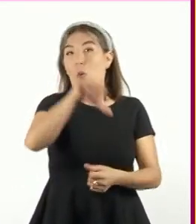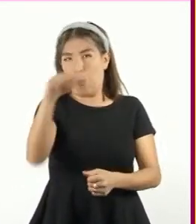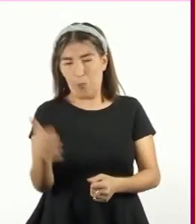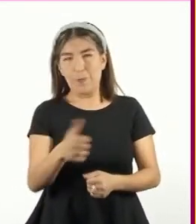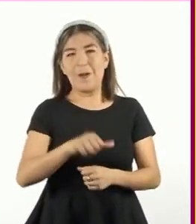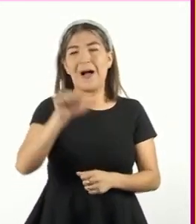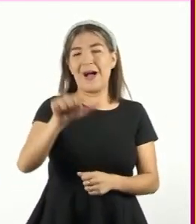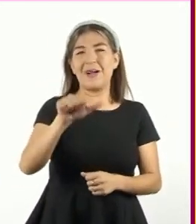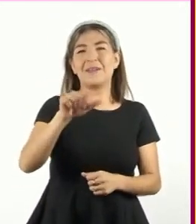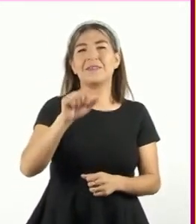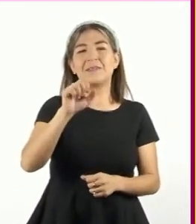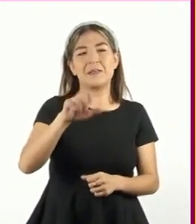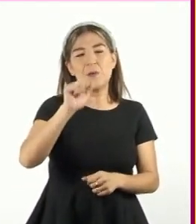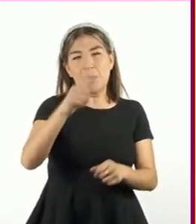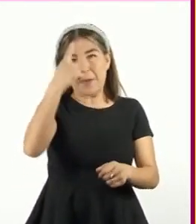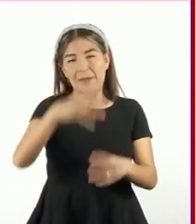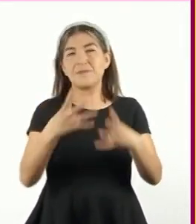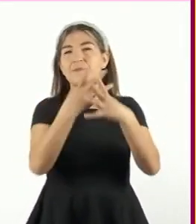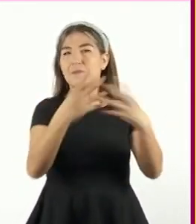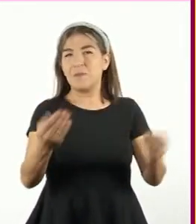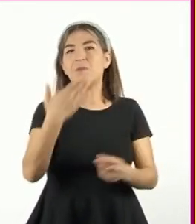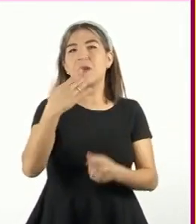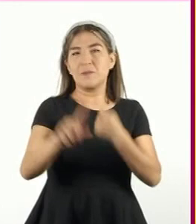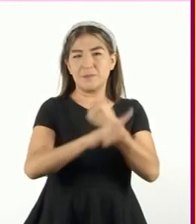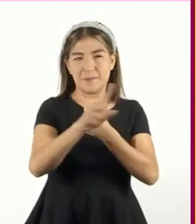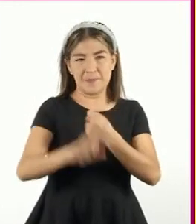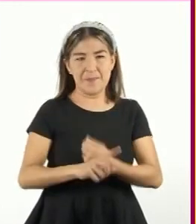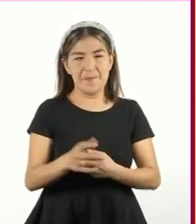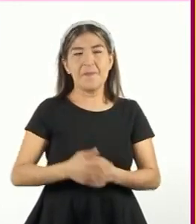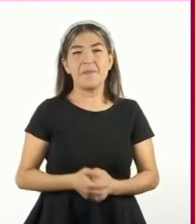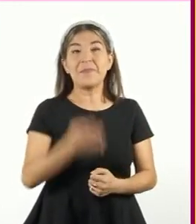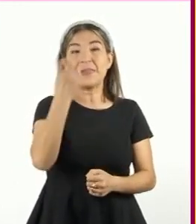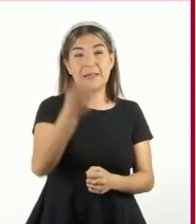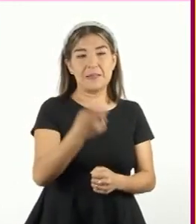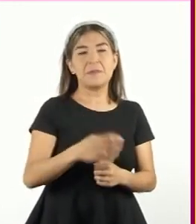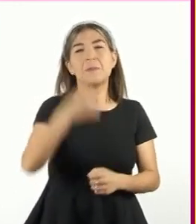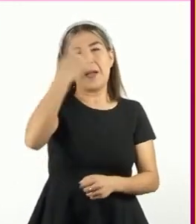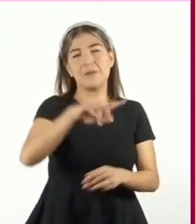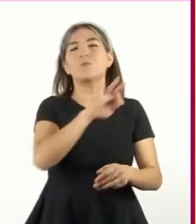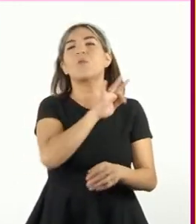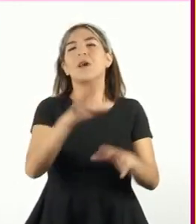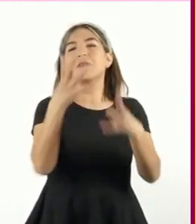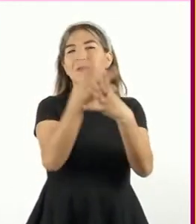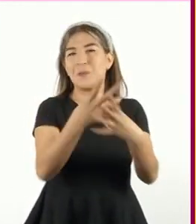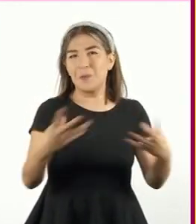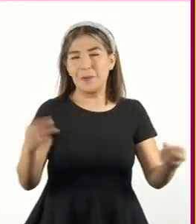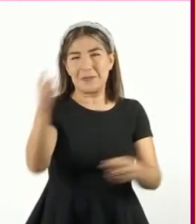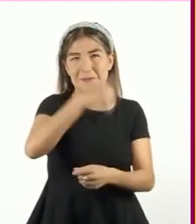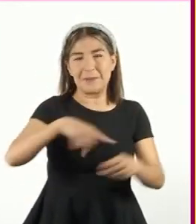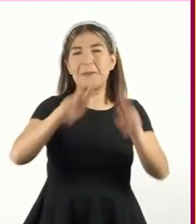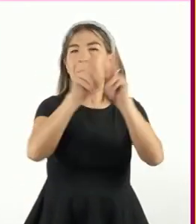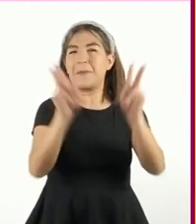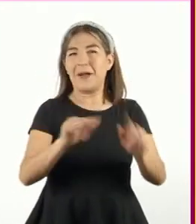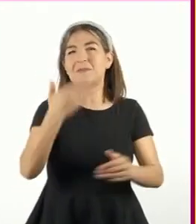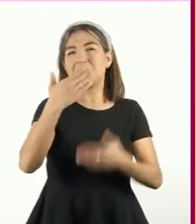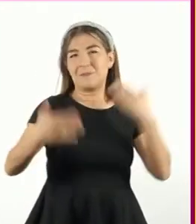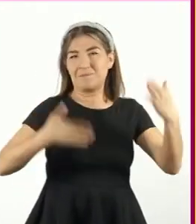puede llevar a la solución del conflicto y, en consecuencia, a lograr un ambiente de sana